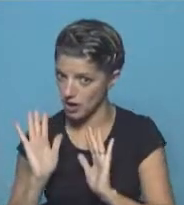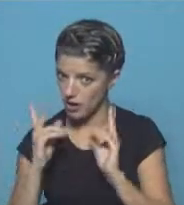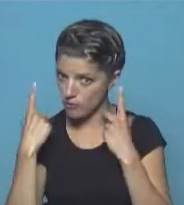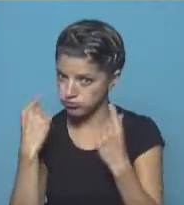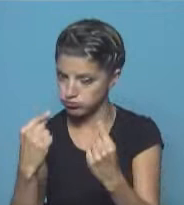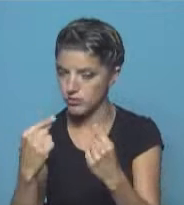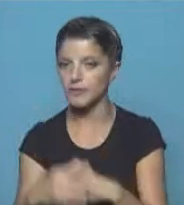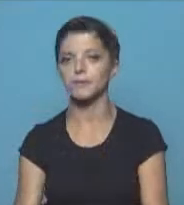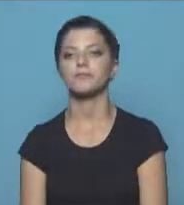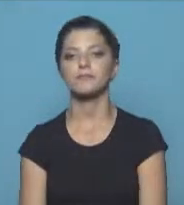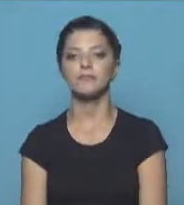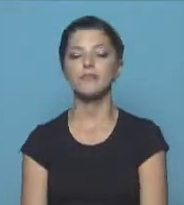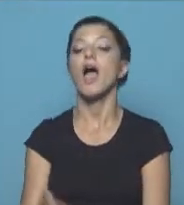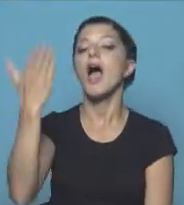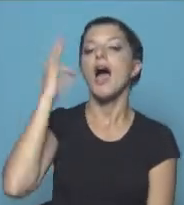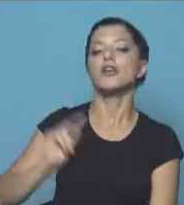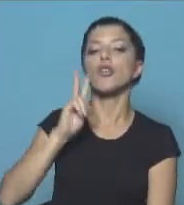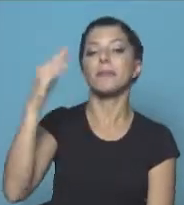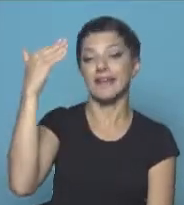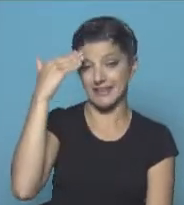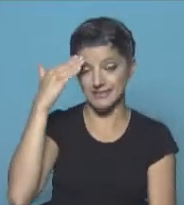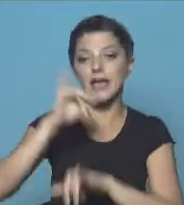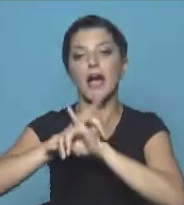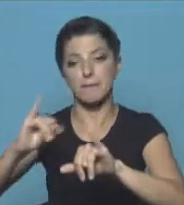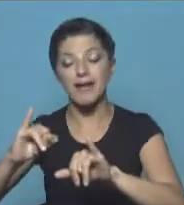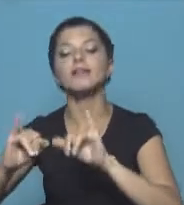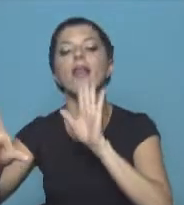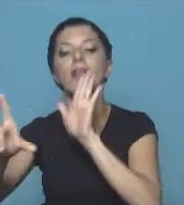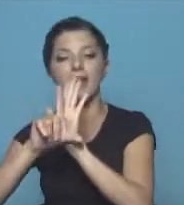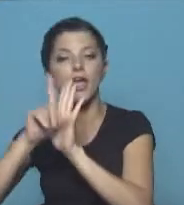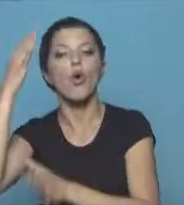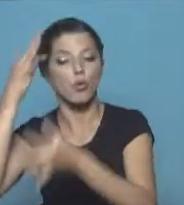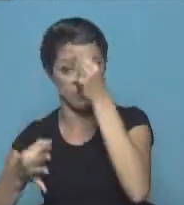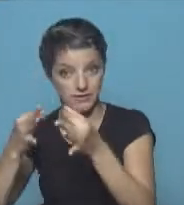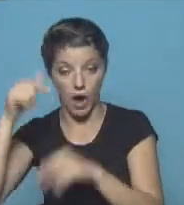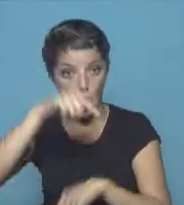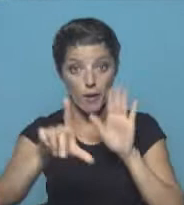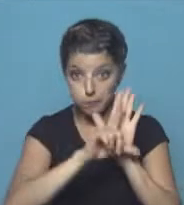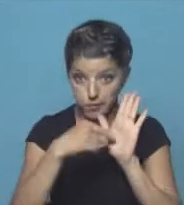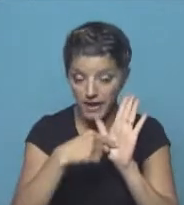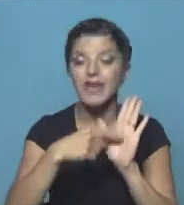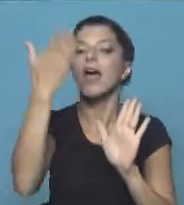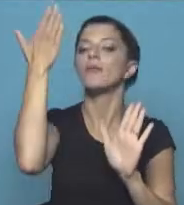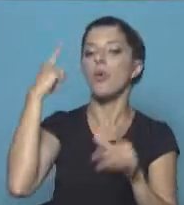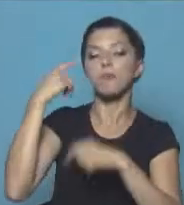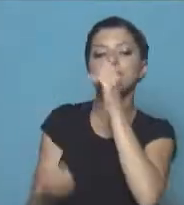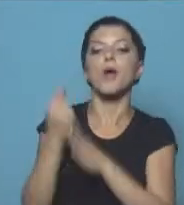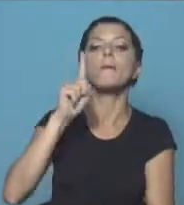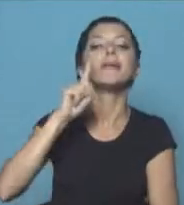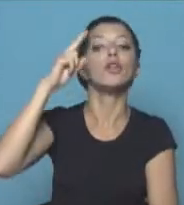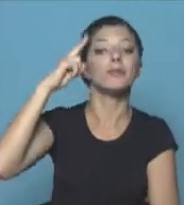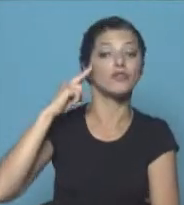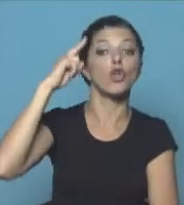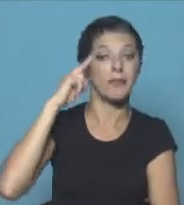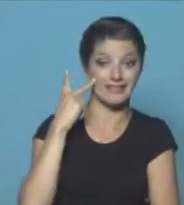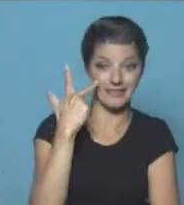campaña desde 2015 que ha lanzado el partido Ley y Justicia y la ley que actualmente rige es de 1993.